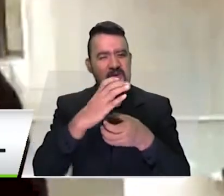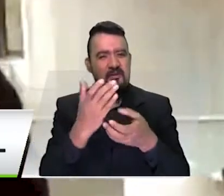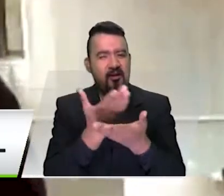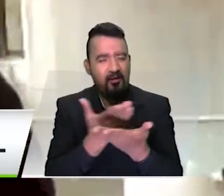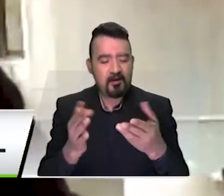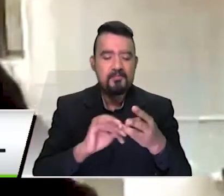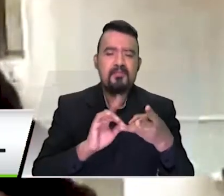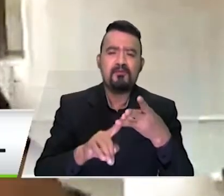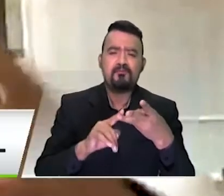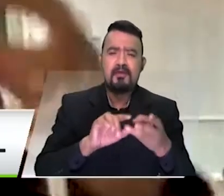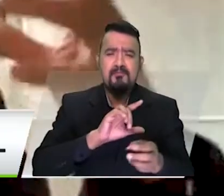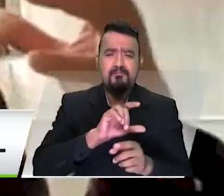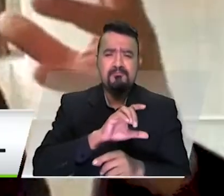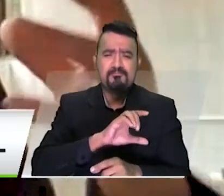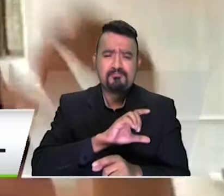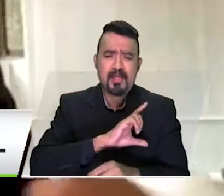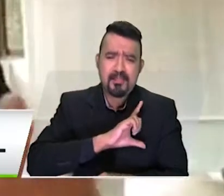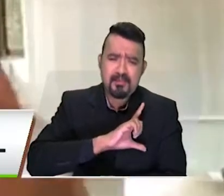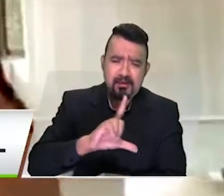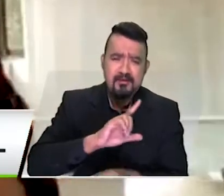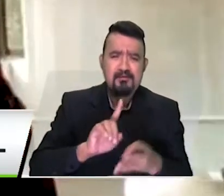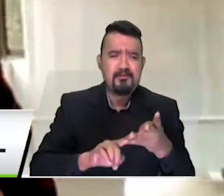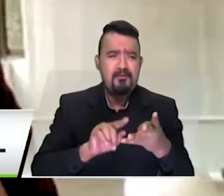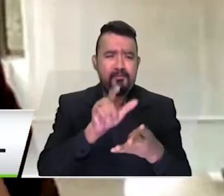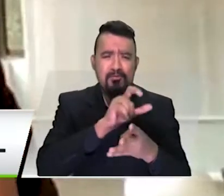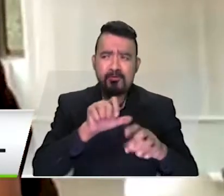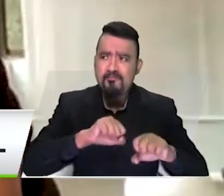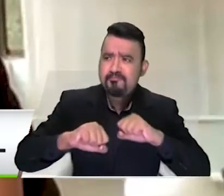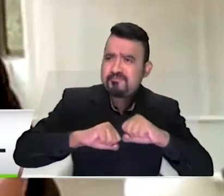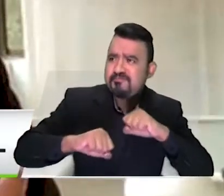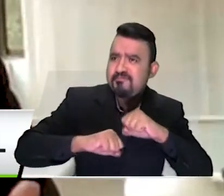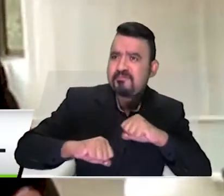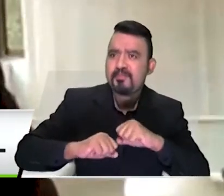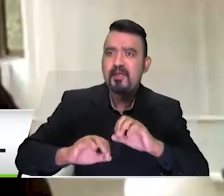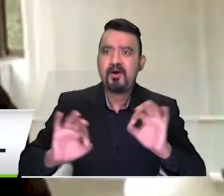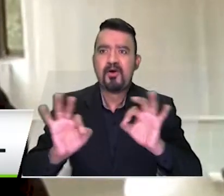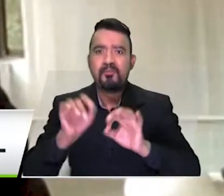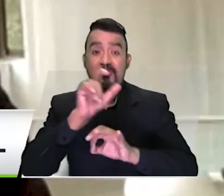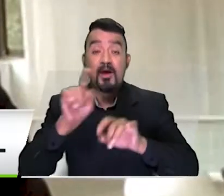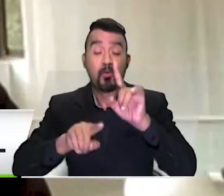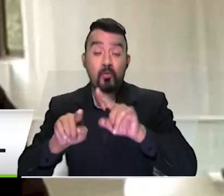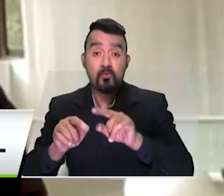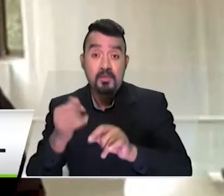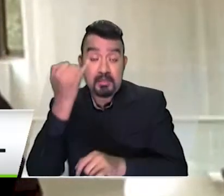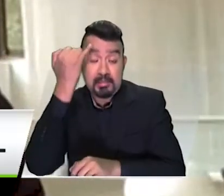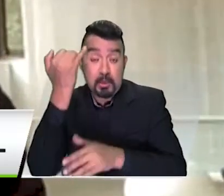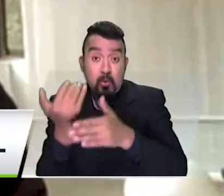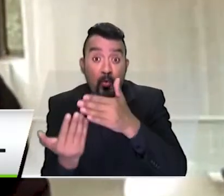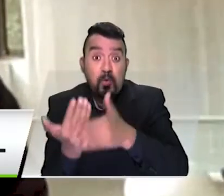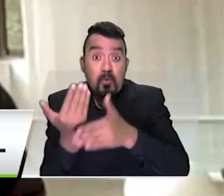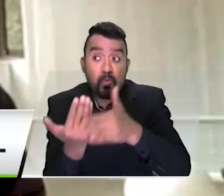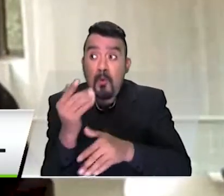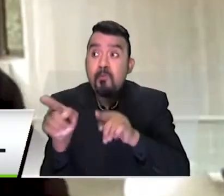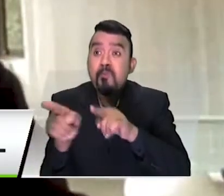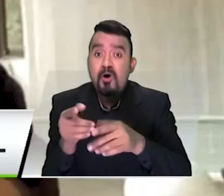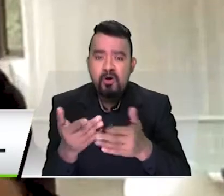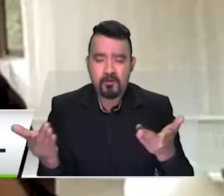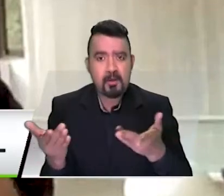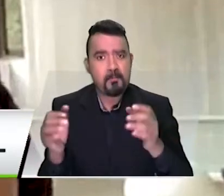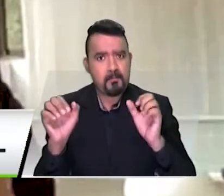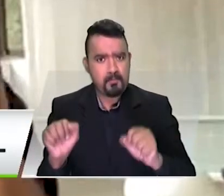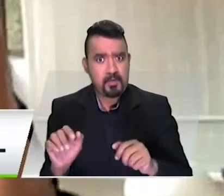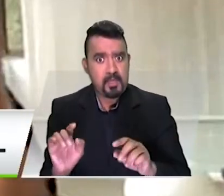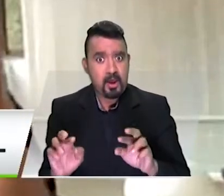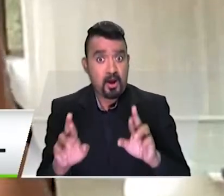líderes y ejemplo que adicionalmente desemboca en estos grandes logros de innovación que tiene medellín pues evidentemente